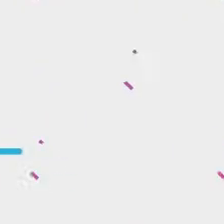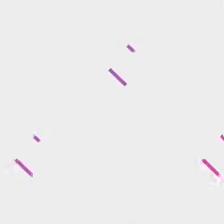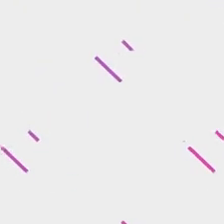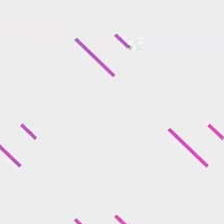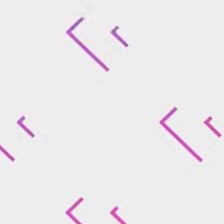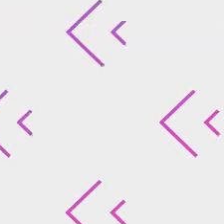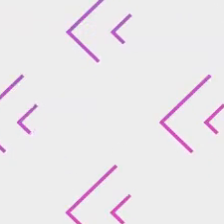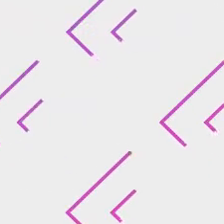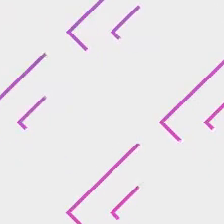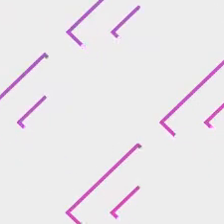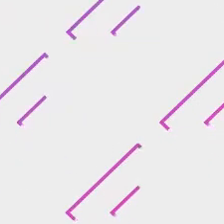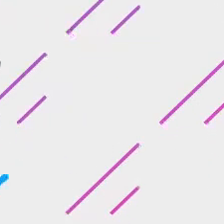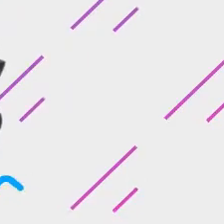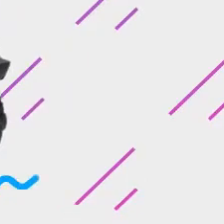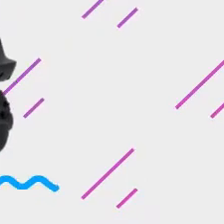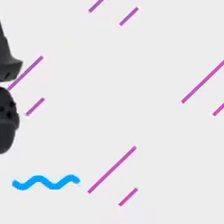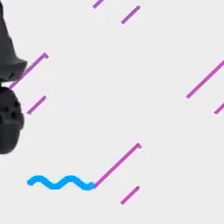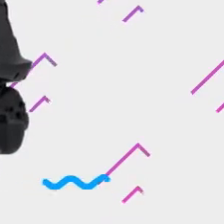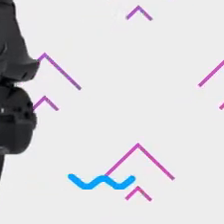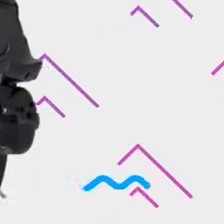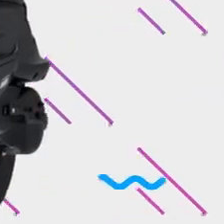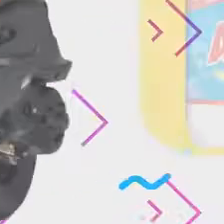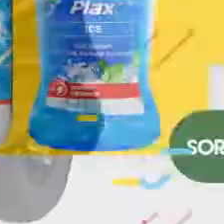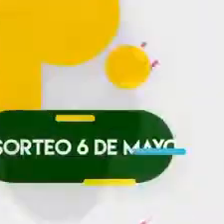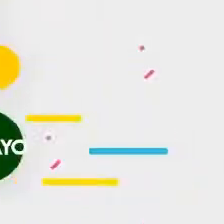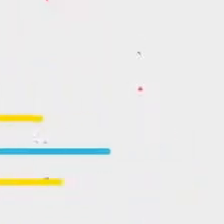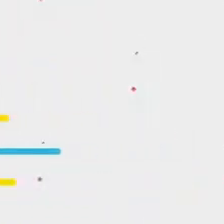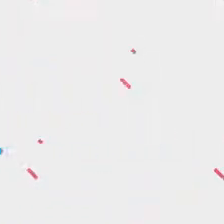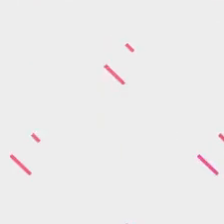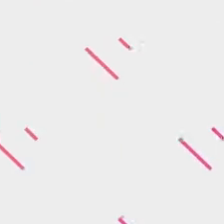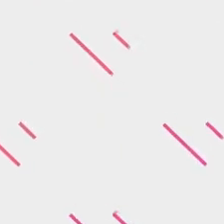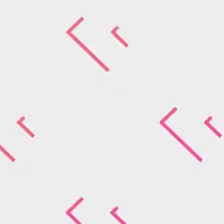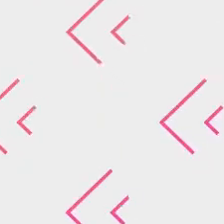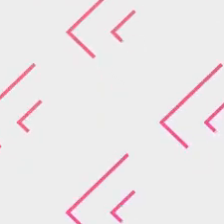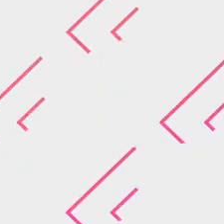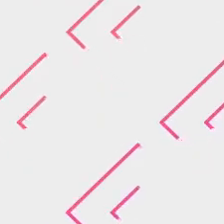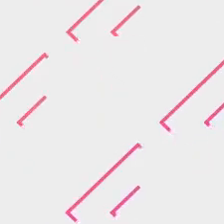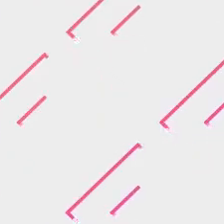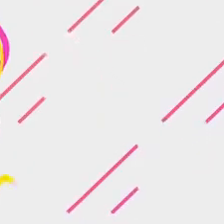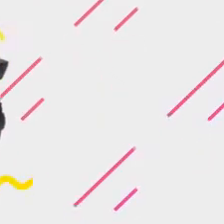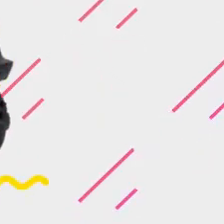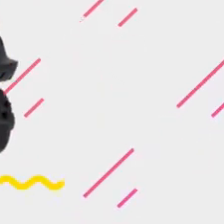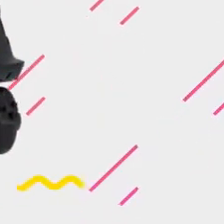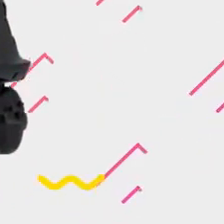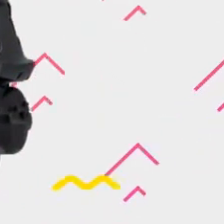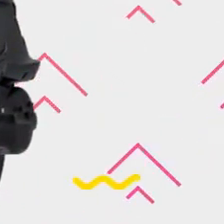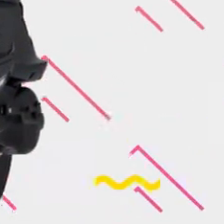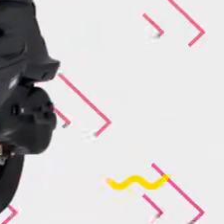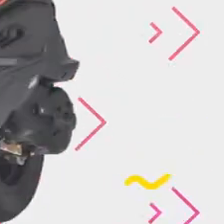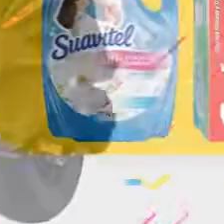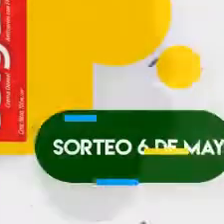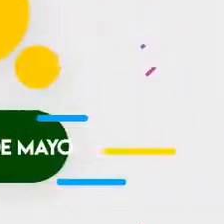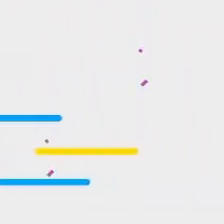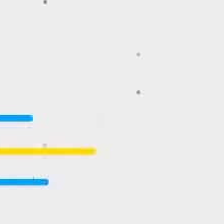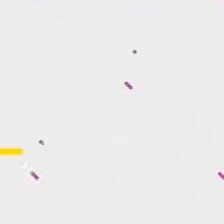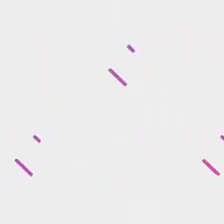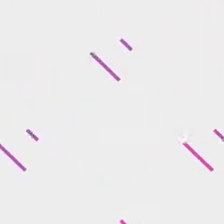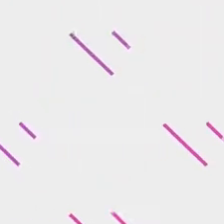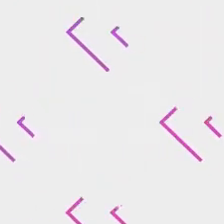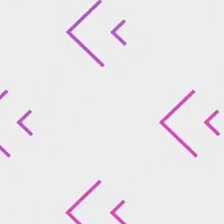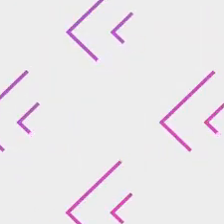Gánate una moto con La Quinta y Colgate Palmolive. Realiza compras superiores a 10 mil pesos en estos productos de la marca